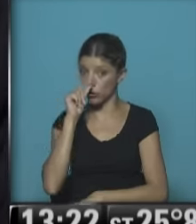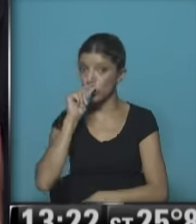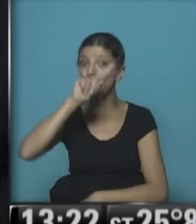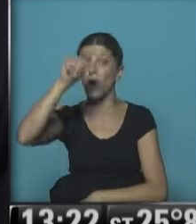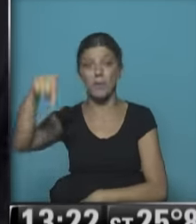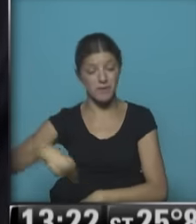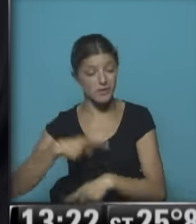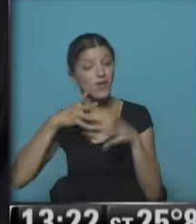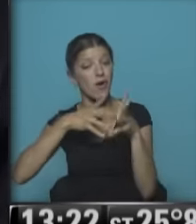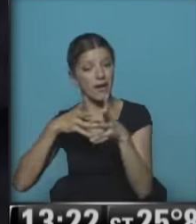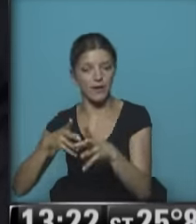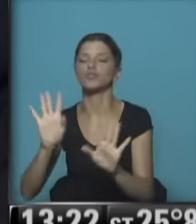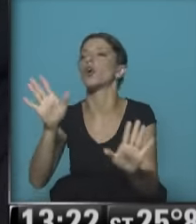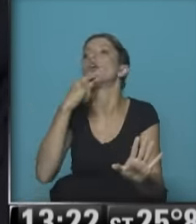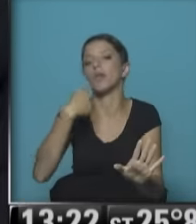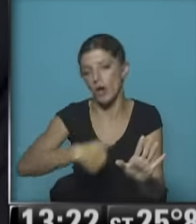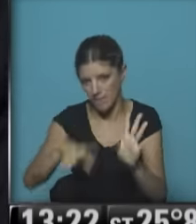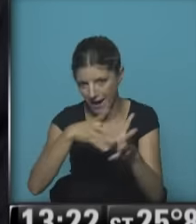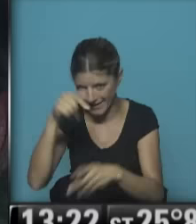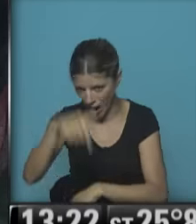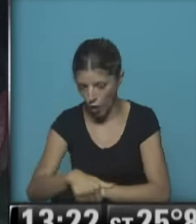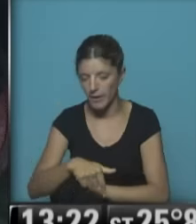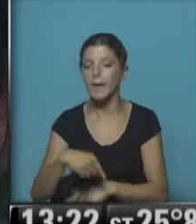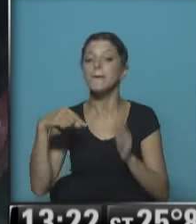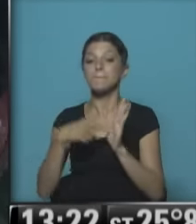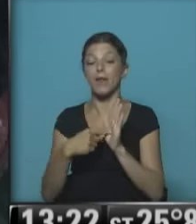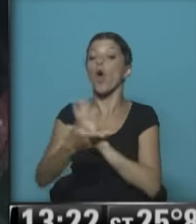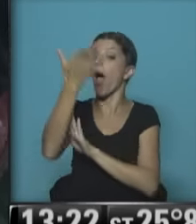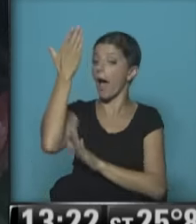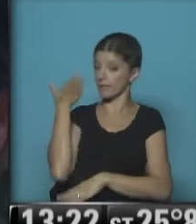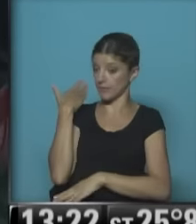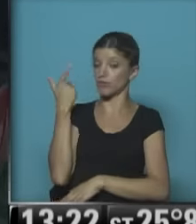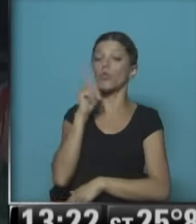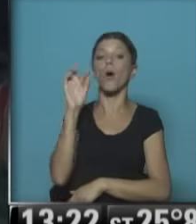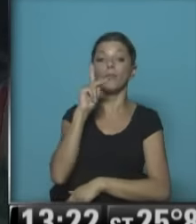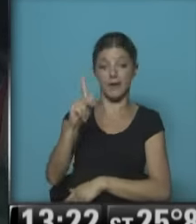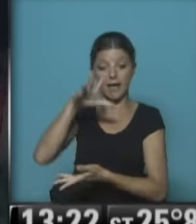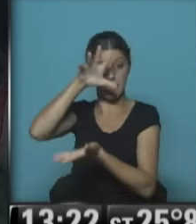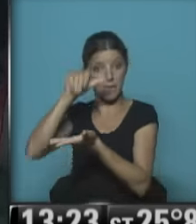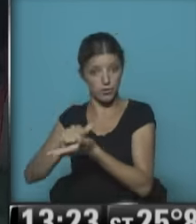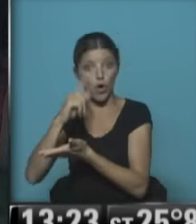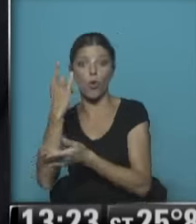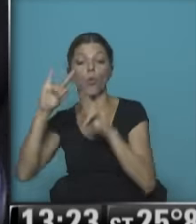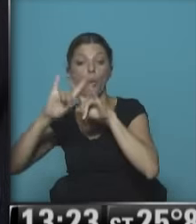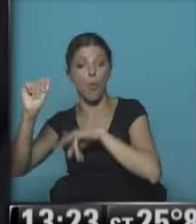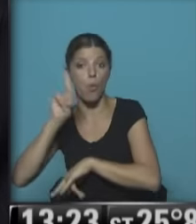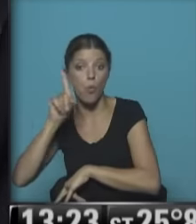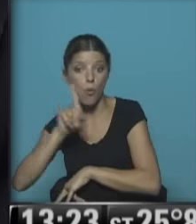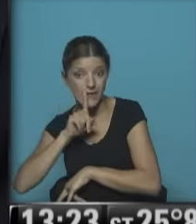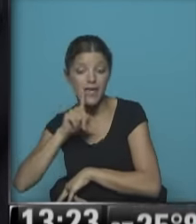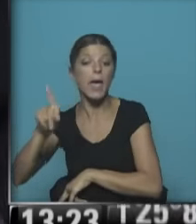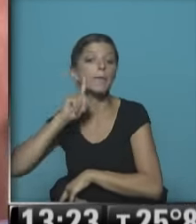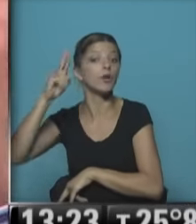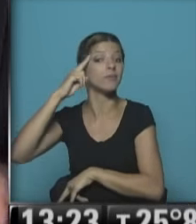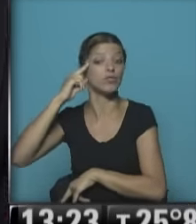guerras. No digo que vaya a venir una guerra ahora, pero cuando Irak invadió Kuwait el 2 de agosto